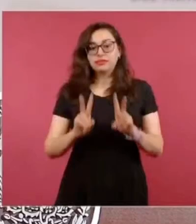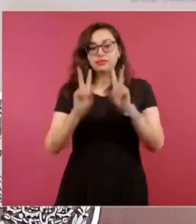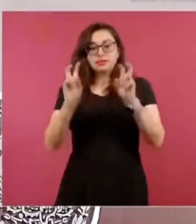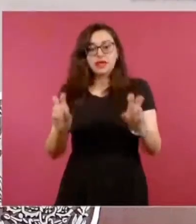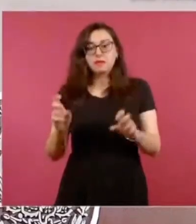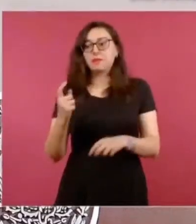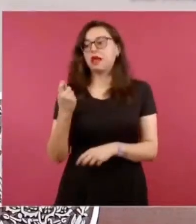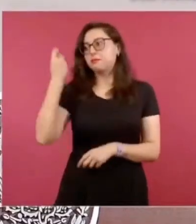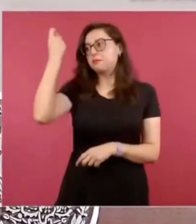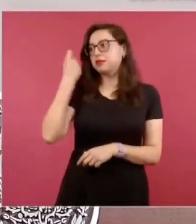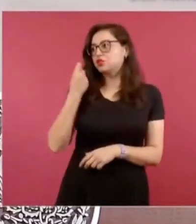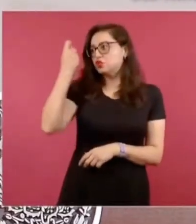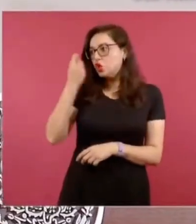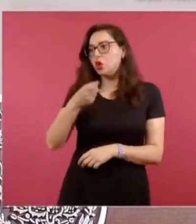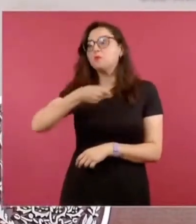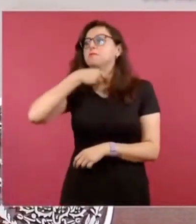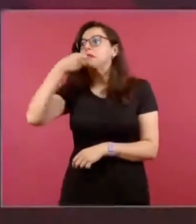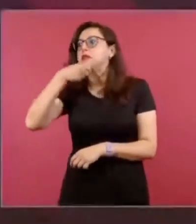ya no es paternalismo,